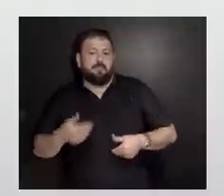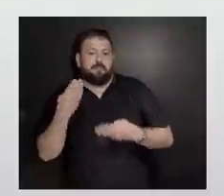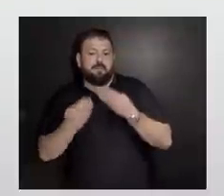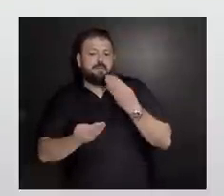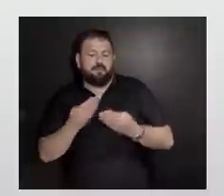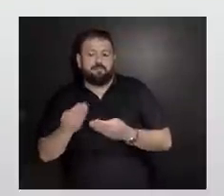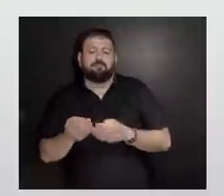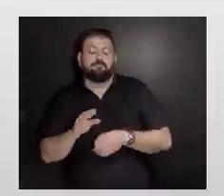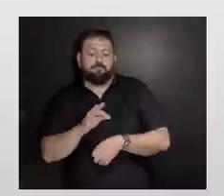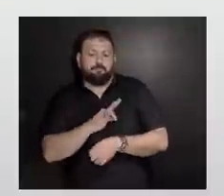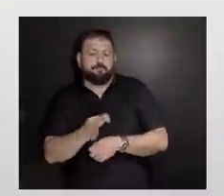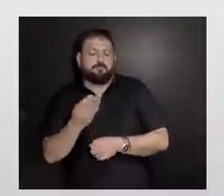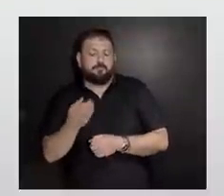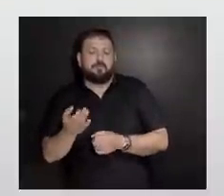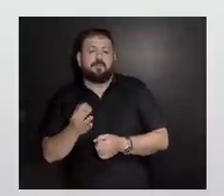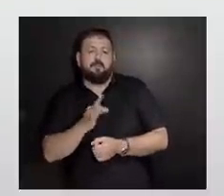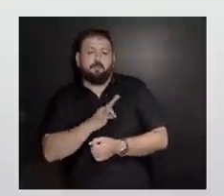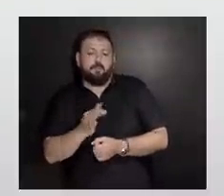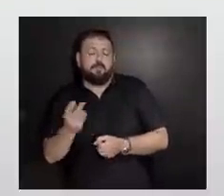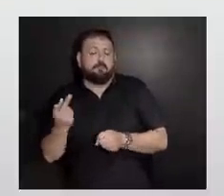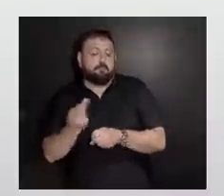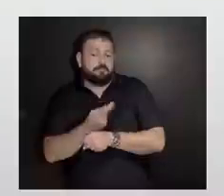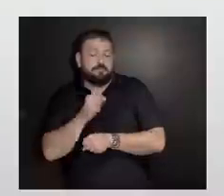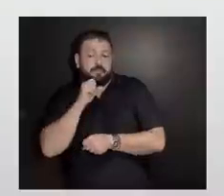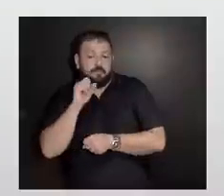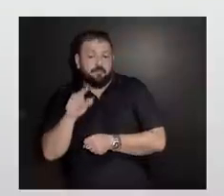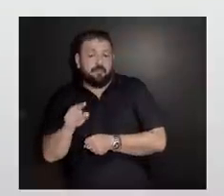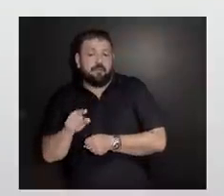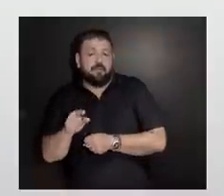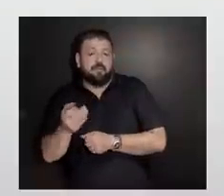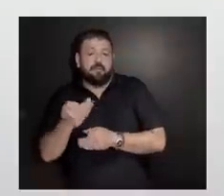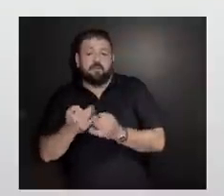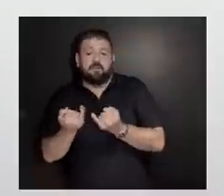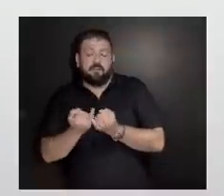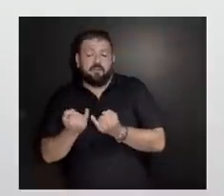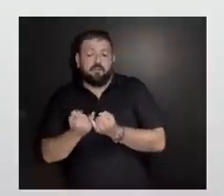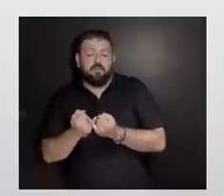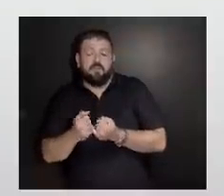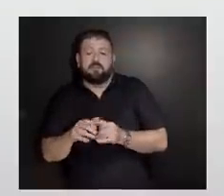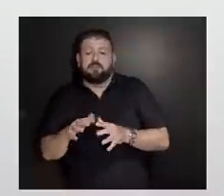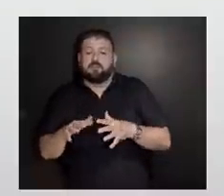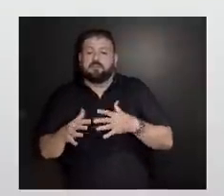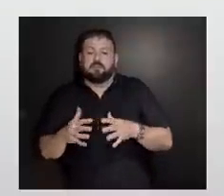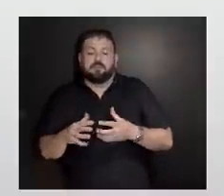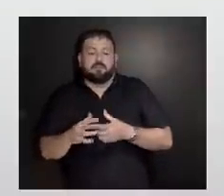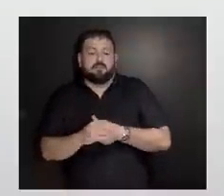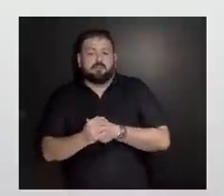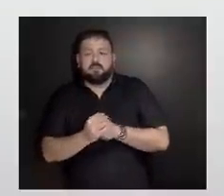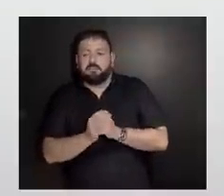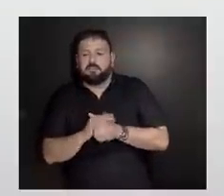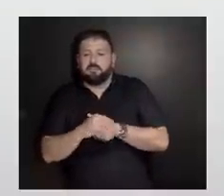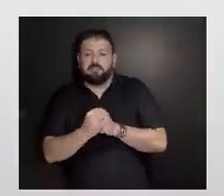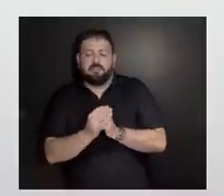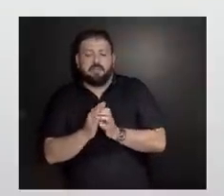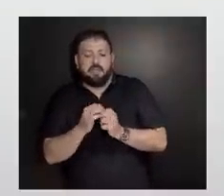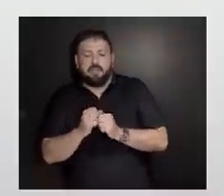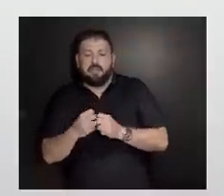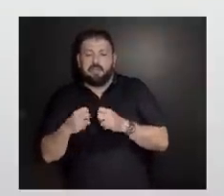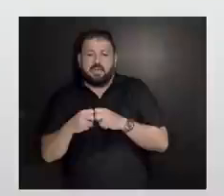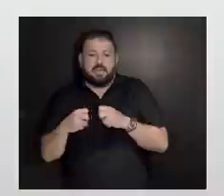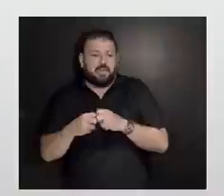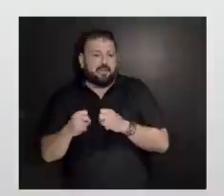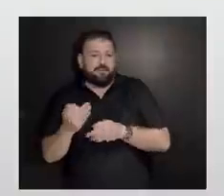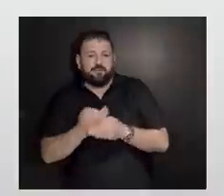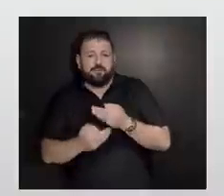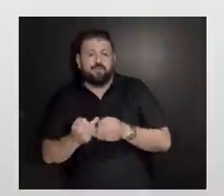estamos privando. Puede haber también síntomas como temblor, náuseas, ansiedad. Este sistema